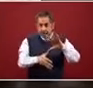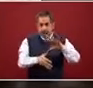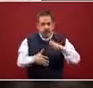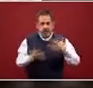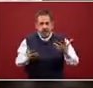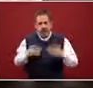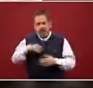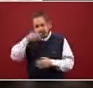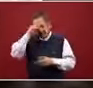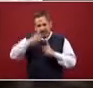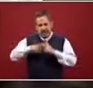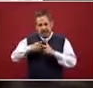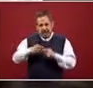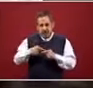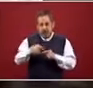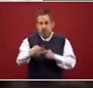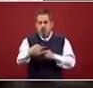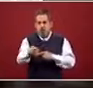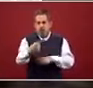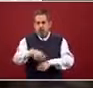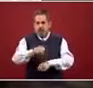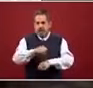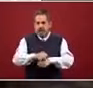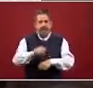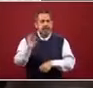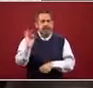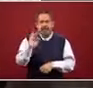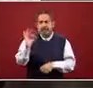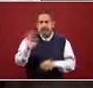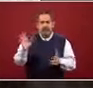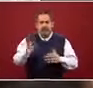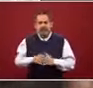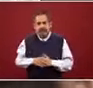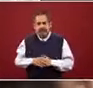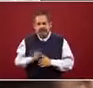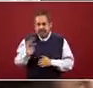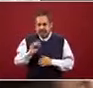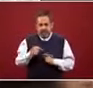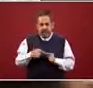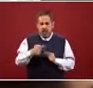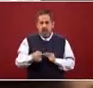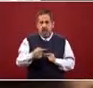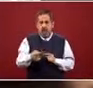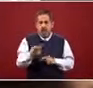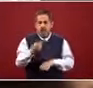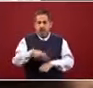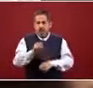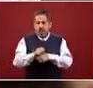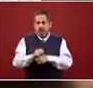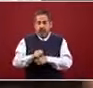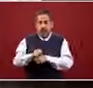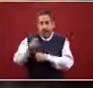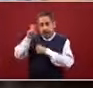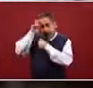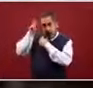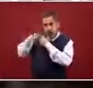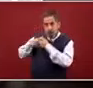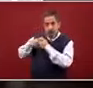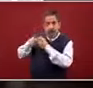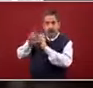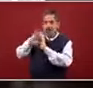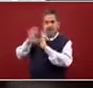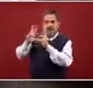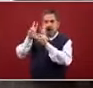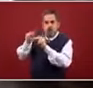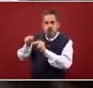¿Cuál sería su proyección para las próximas semanas si dentro de algunas semanas Europa se dejará de ser el